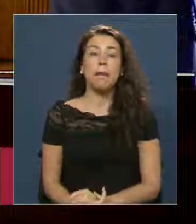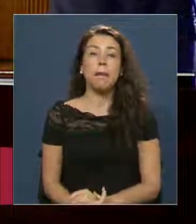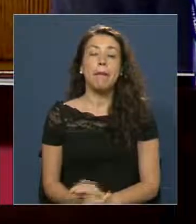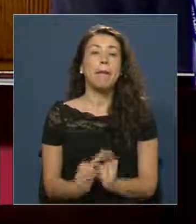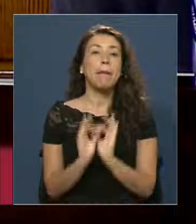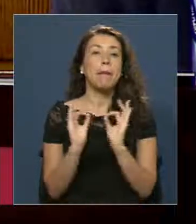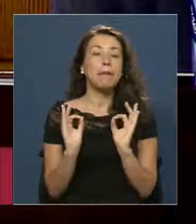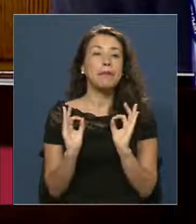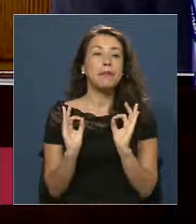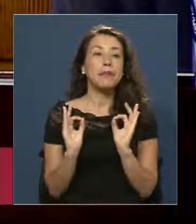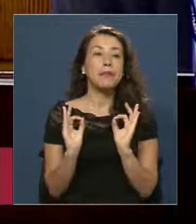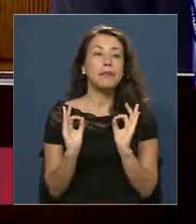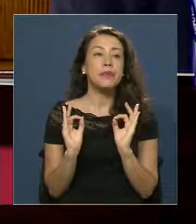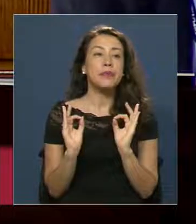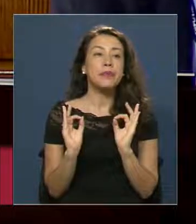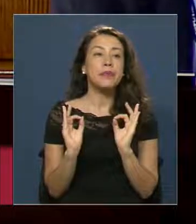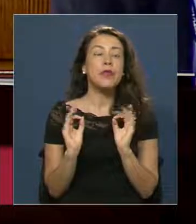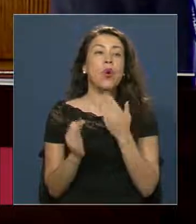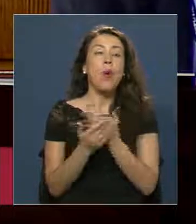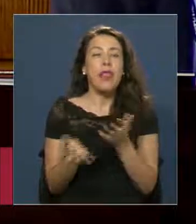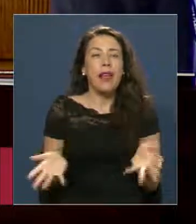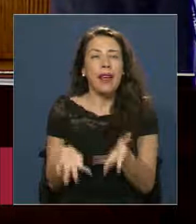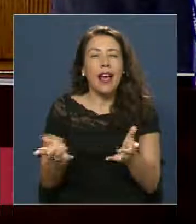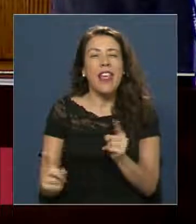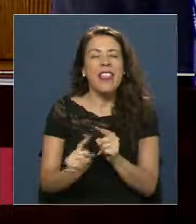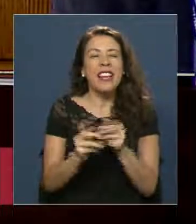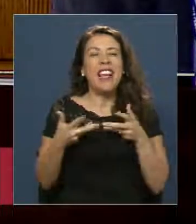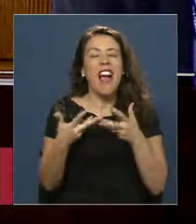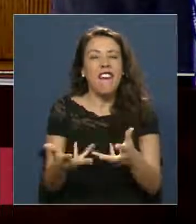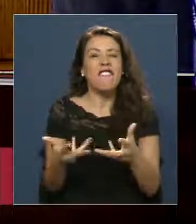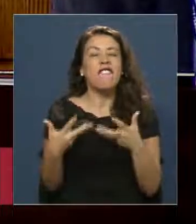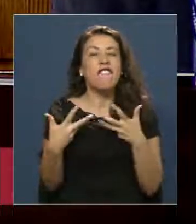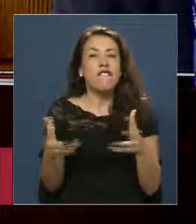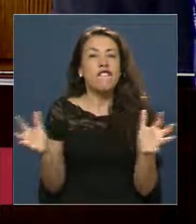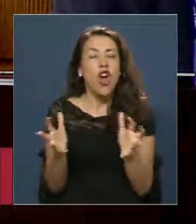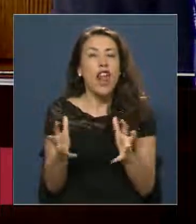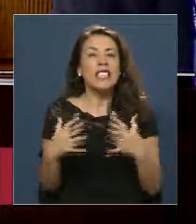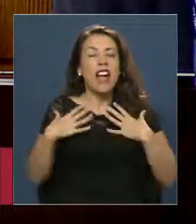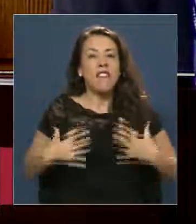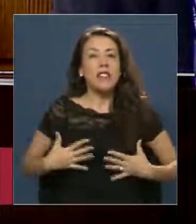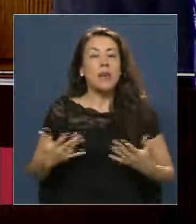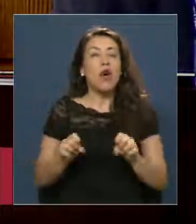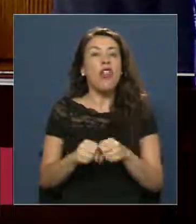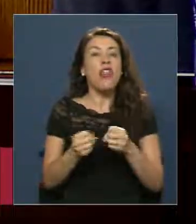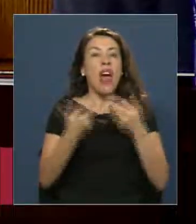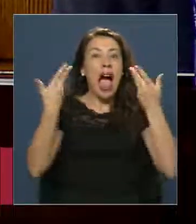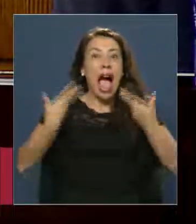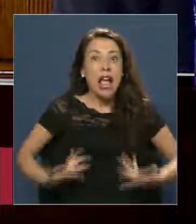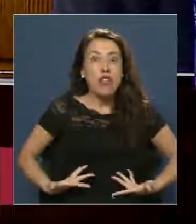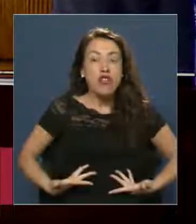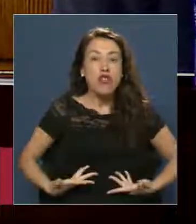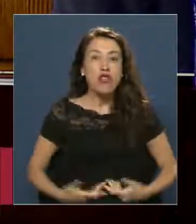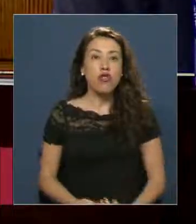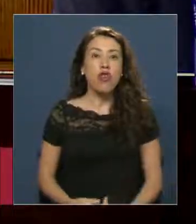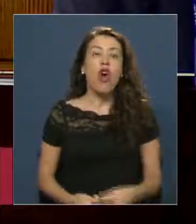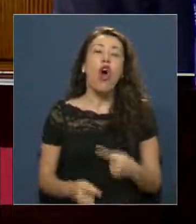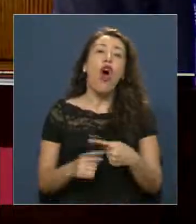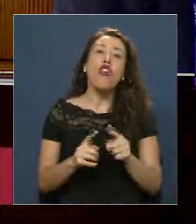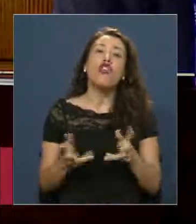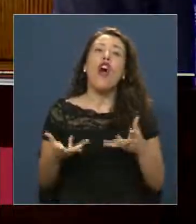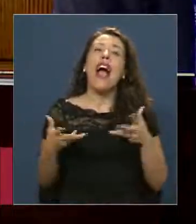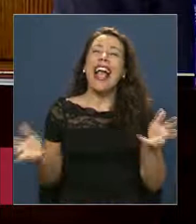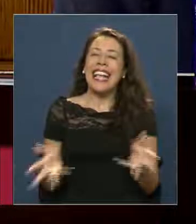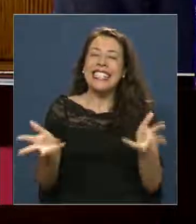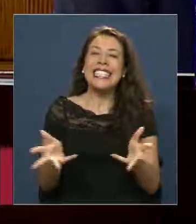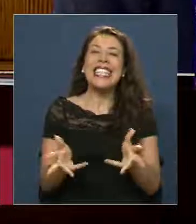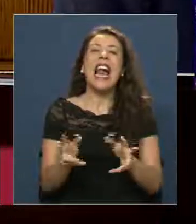Particularmente en incitar directamente a la violencia física porque tiene un daño específico. En el del odio es